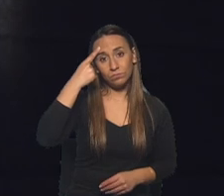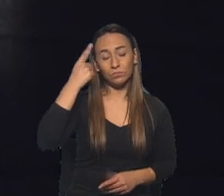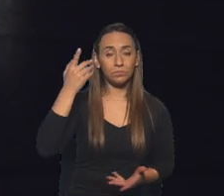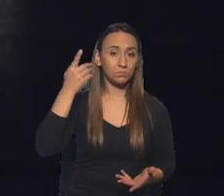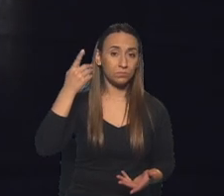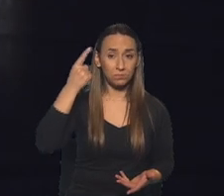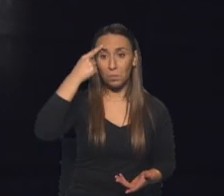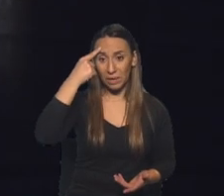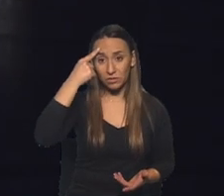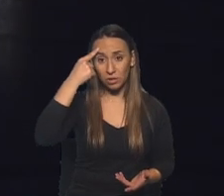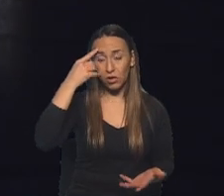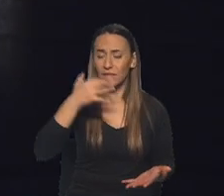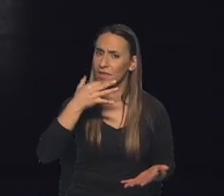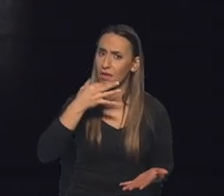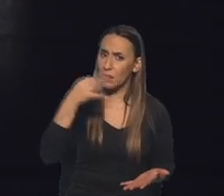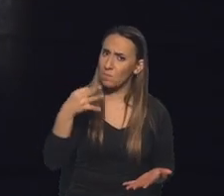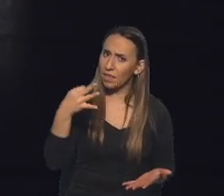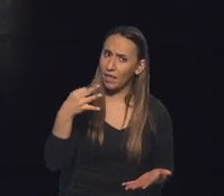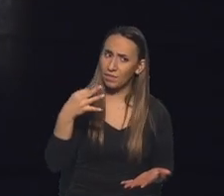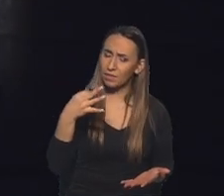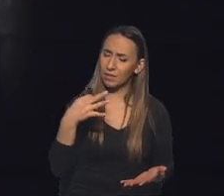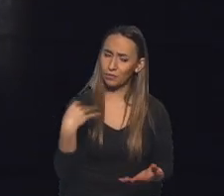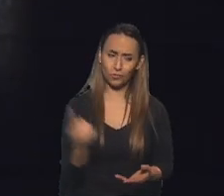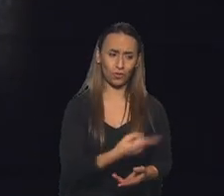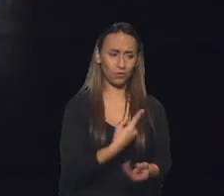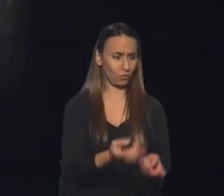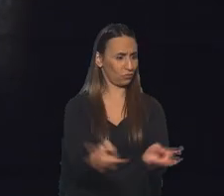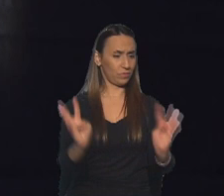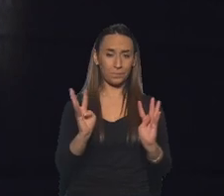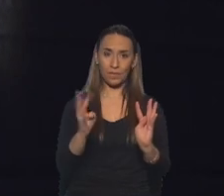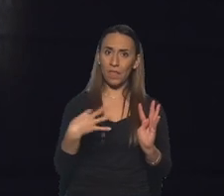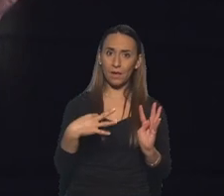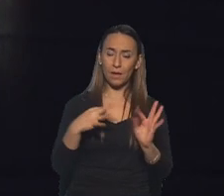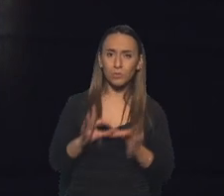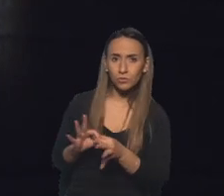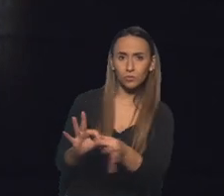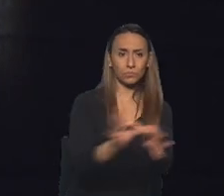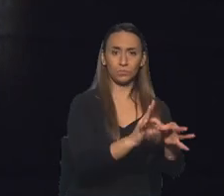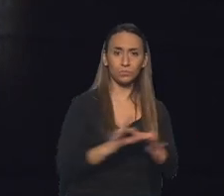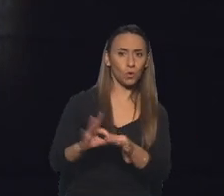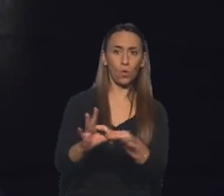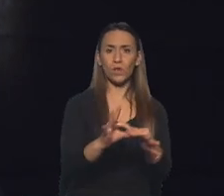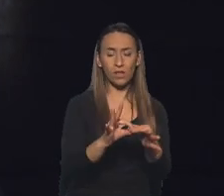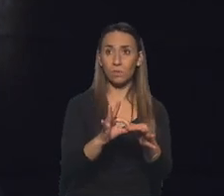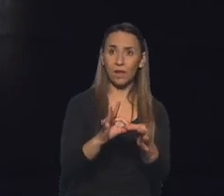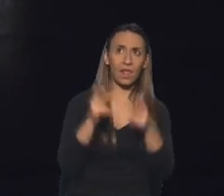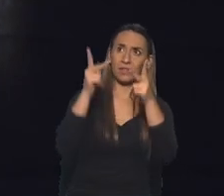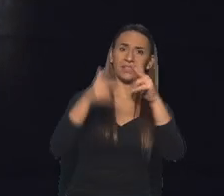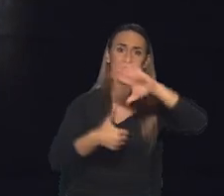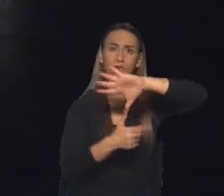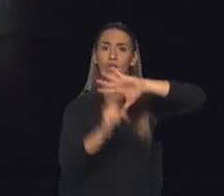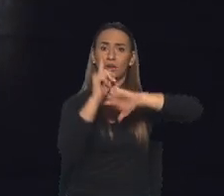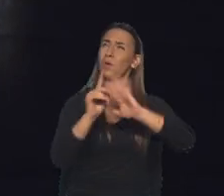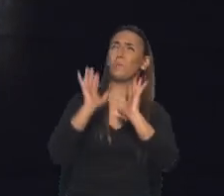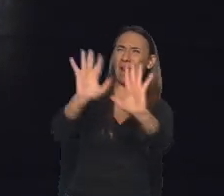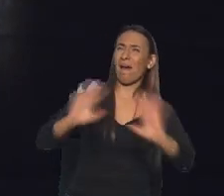si en verdad no deberíamos unir voces para decirle al norte paren en nuestro continente